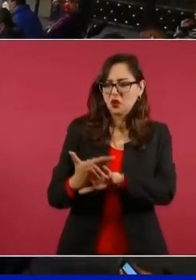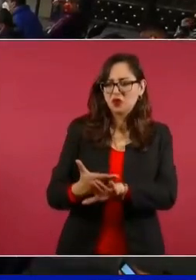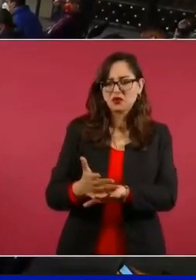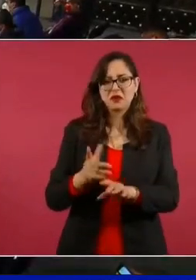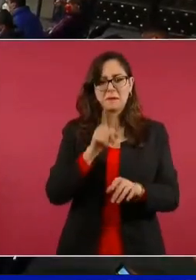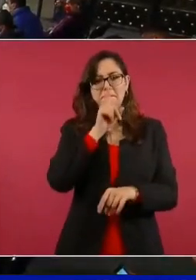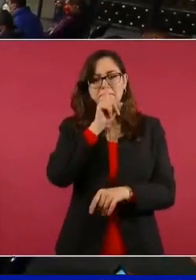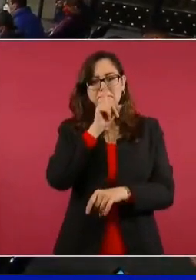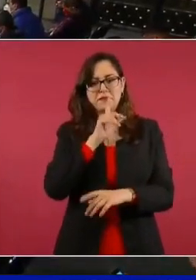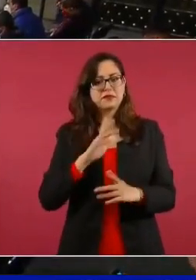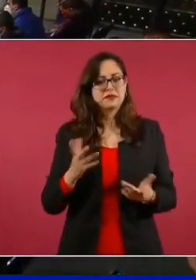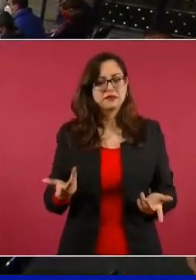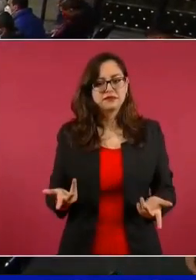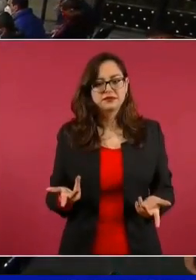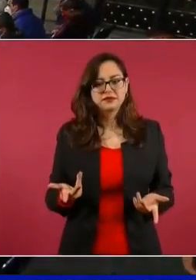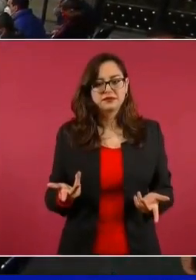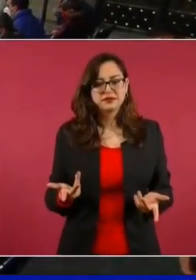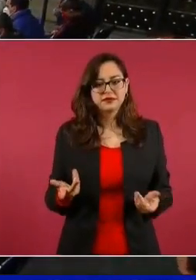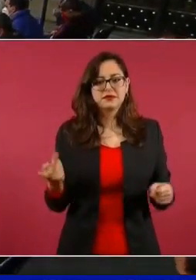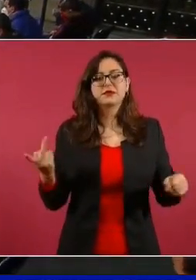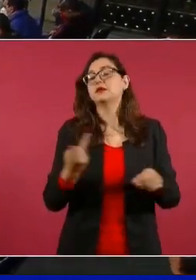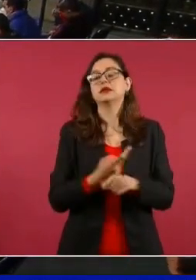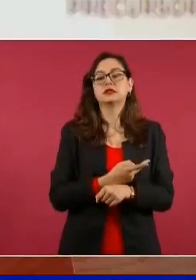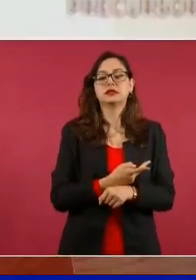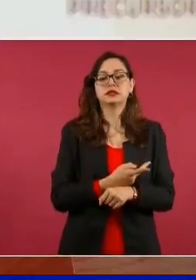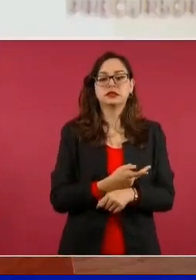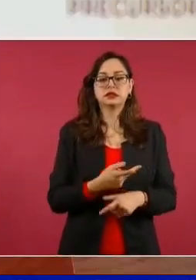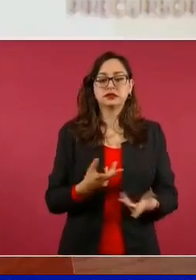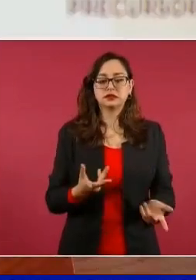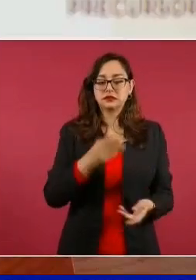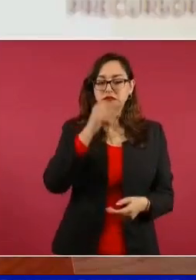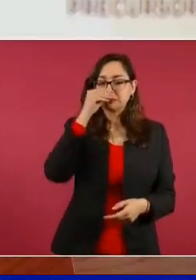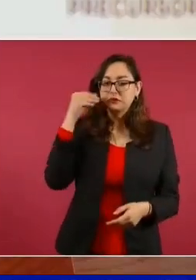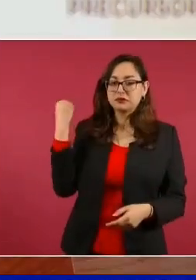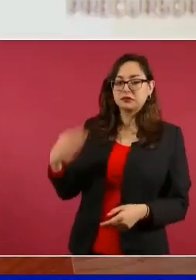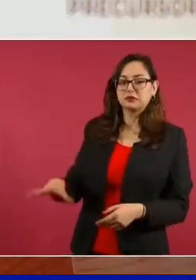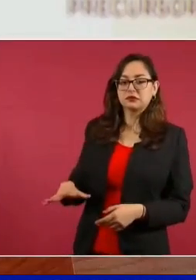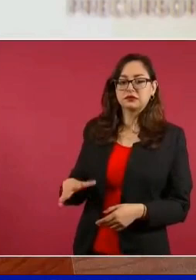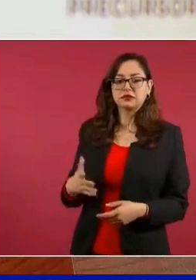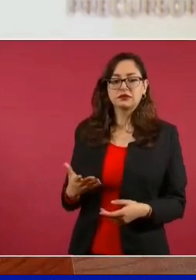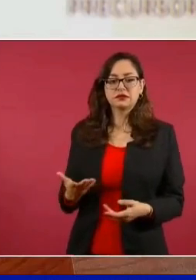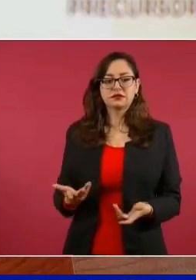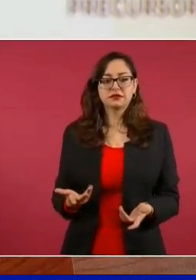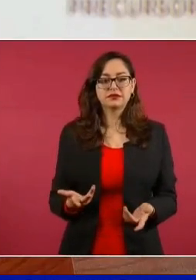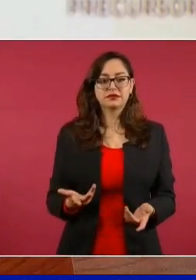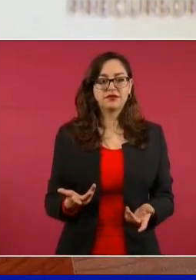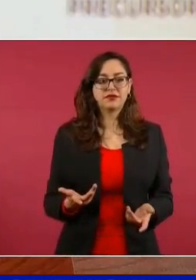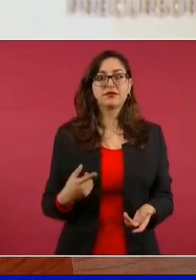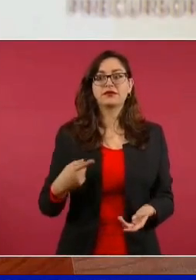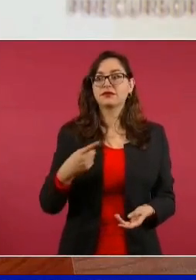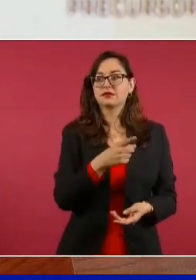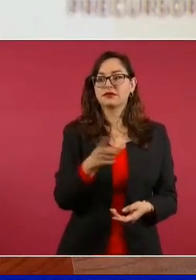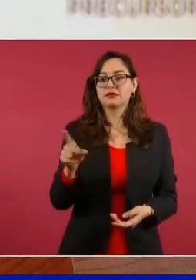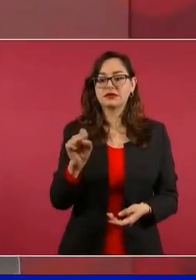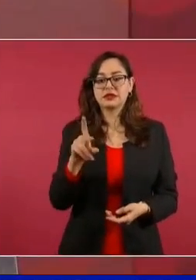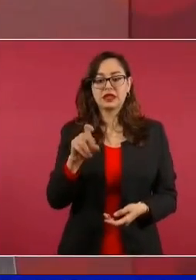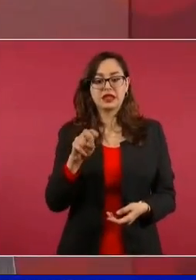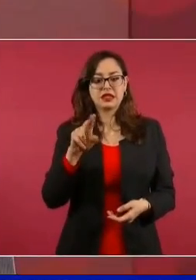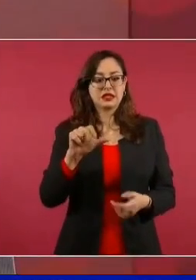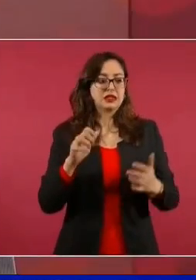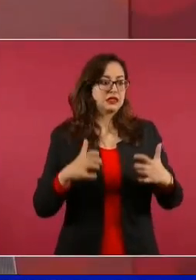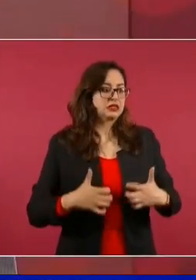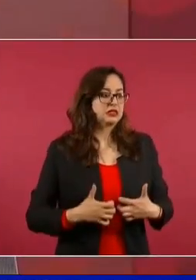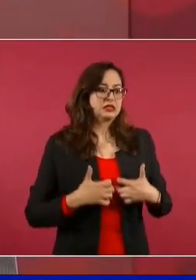pensando que con eso se iba a generar una rebelión en el ejército, si eran más,